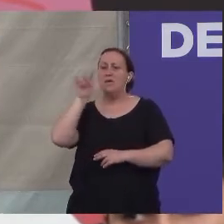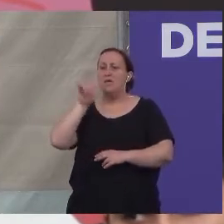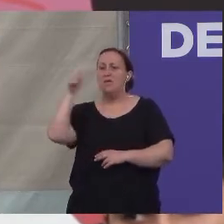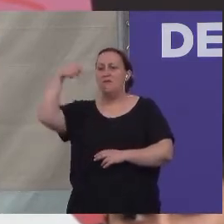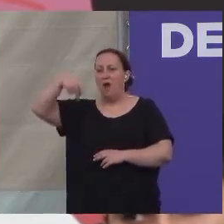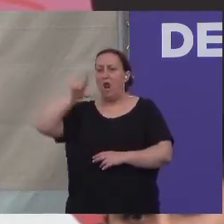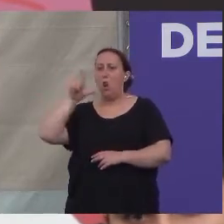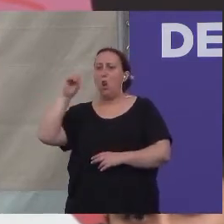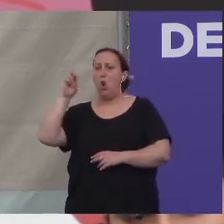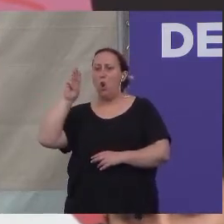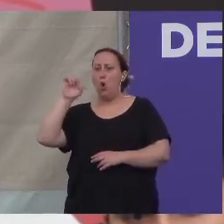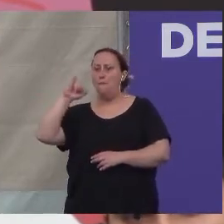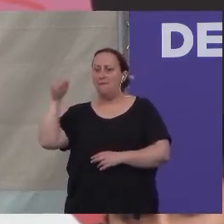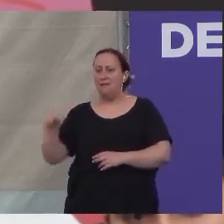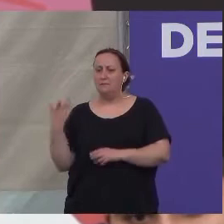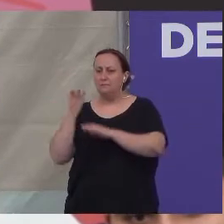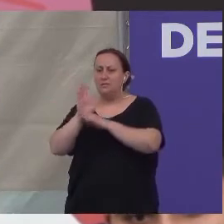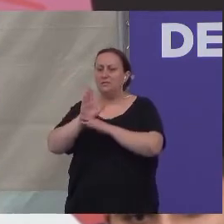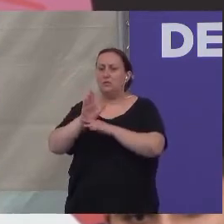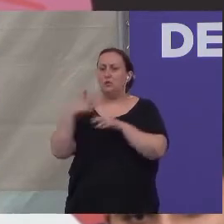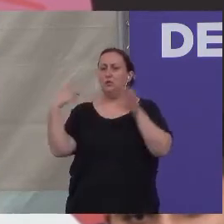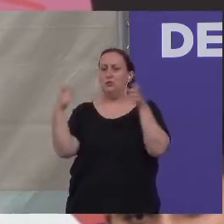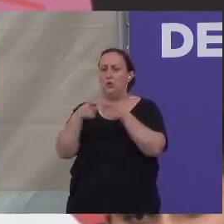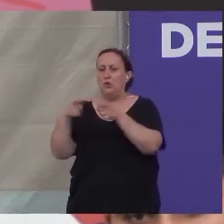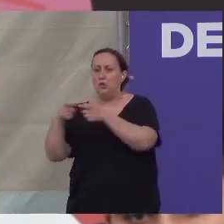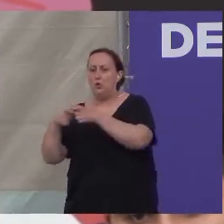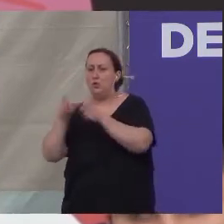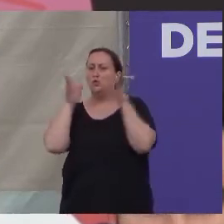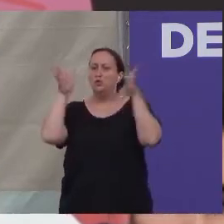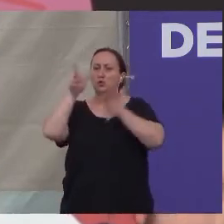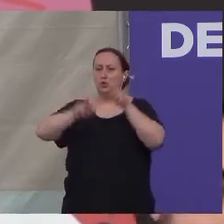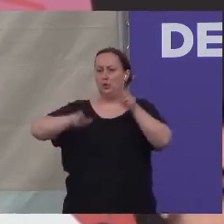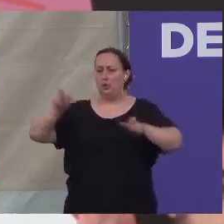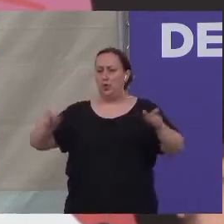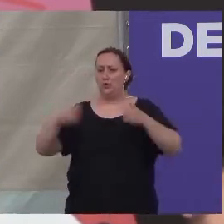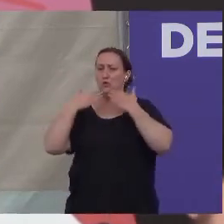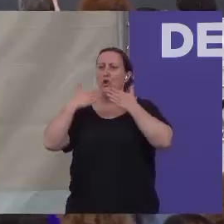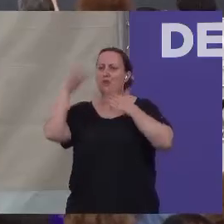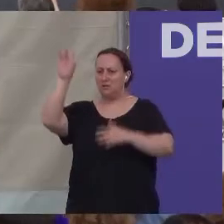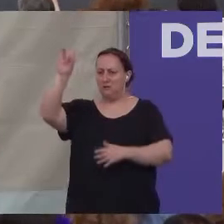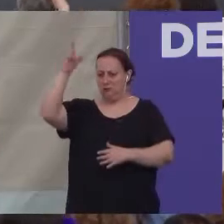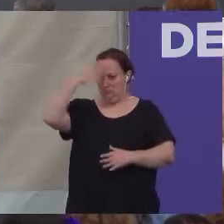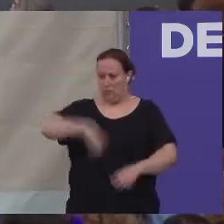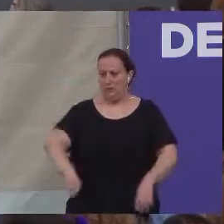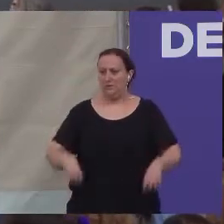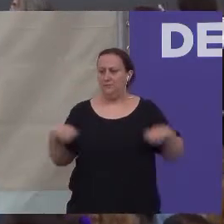presento a representante de los círculos en el Consejo Ciudadano. Moltes gracias, sí se puede.